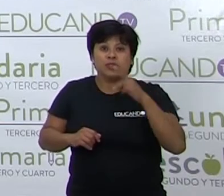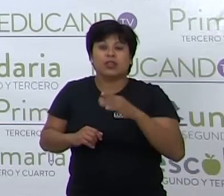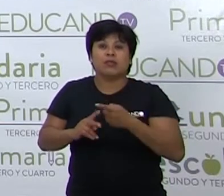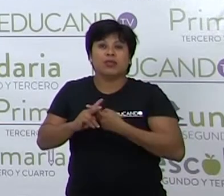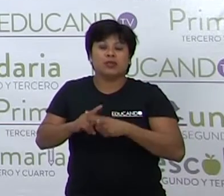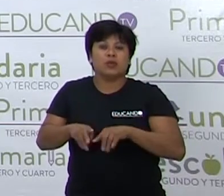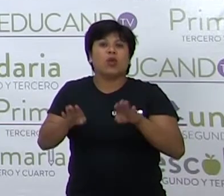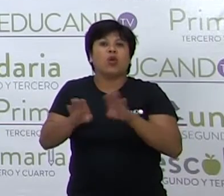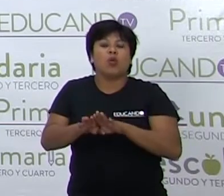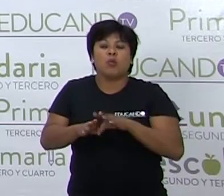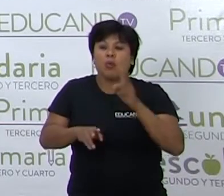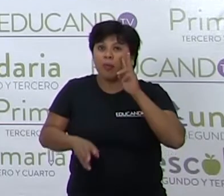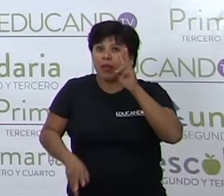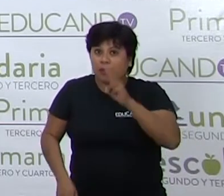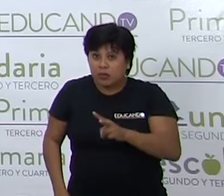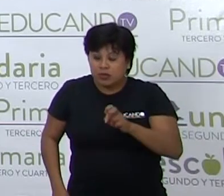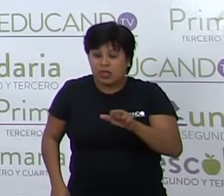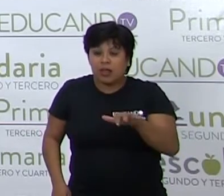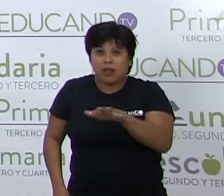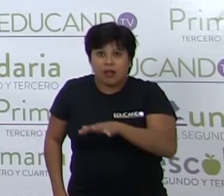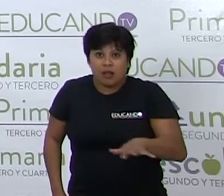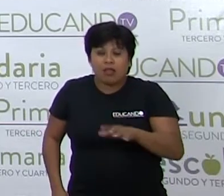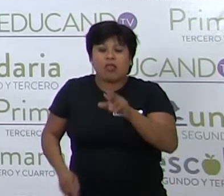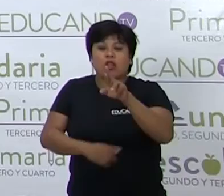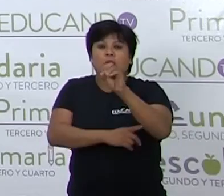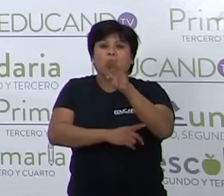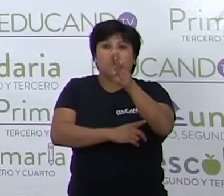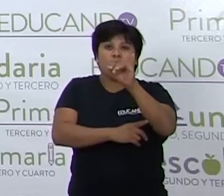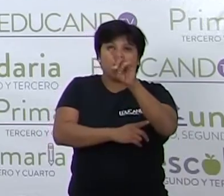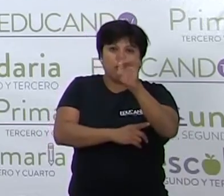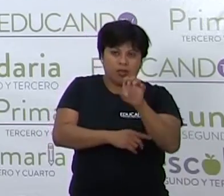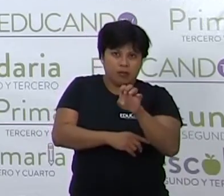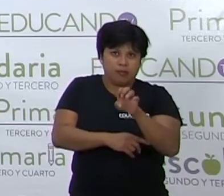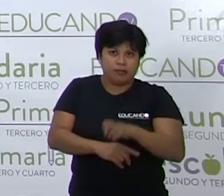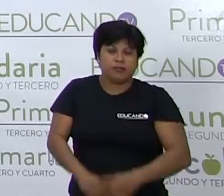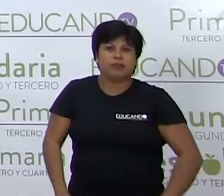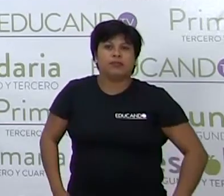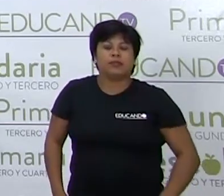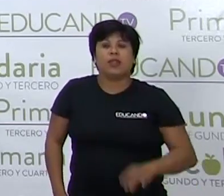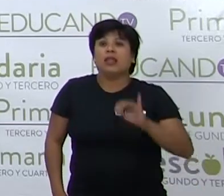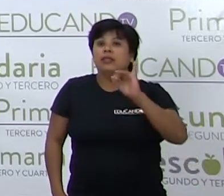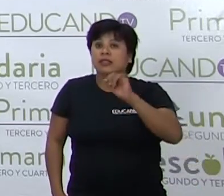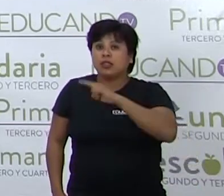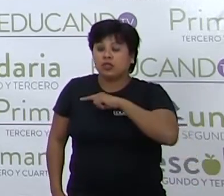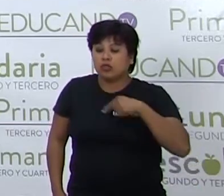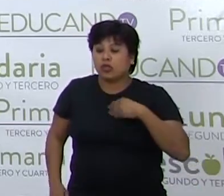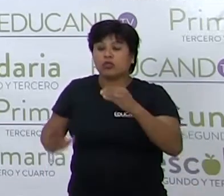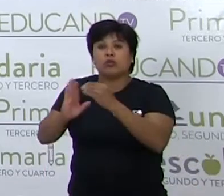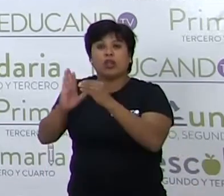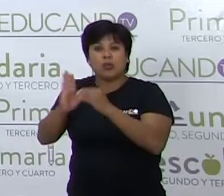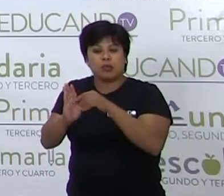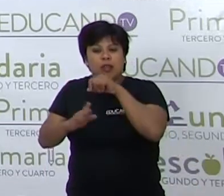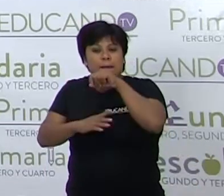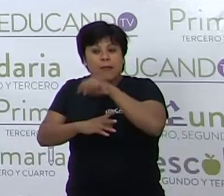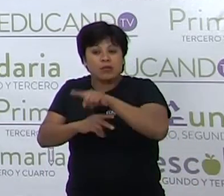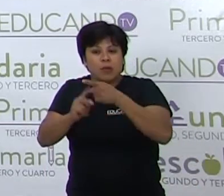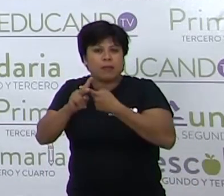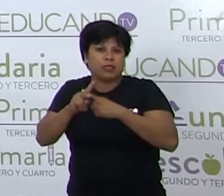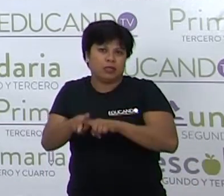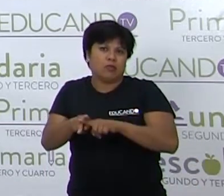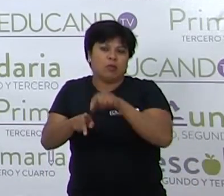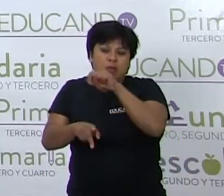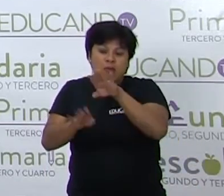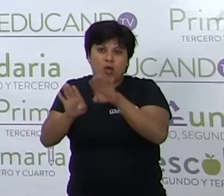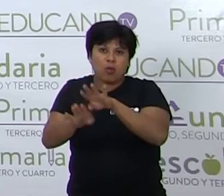calculamos el área de un romboide si aplicamos en el mismo principio tendríamos